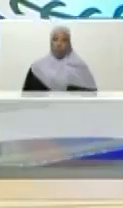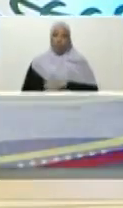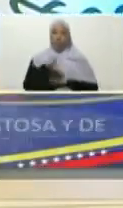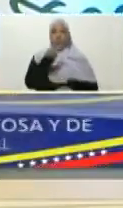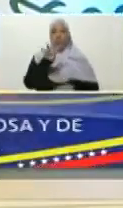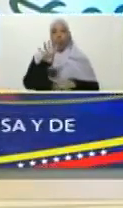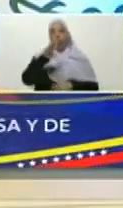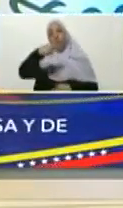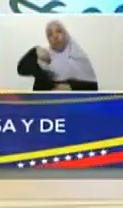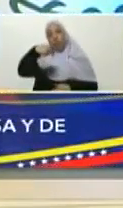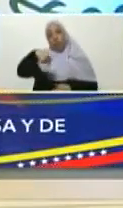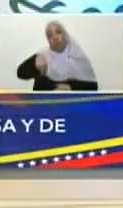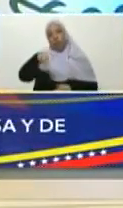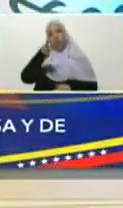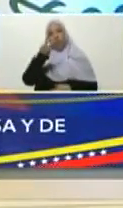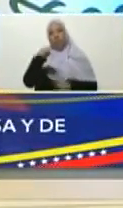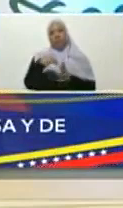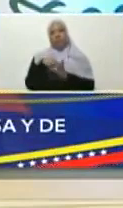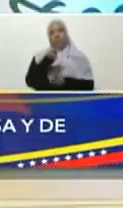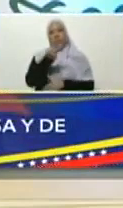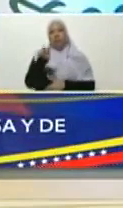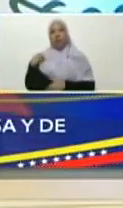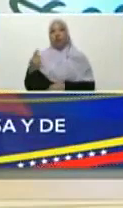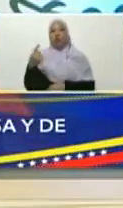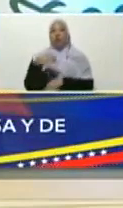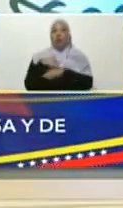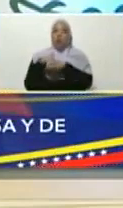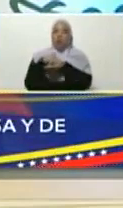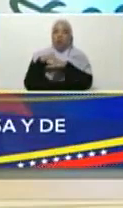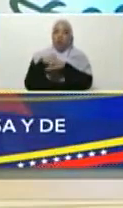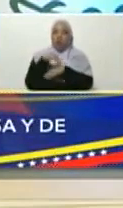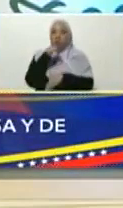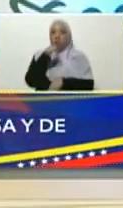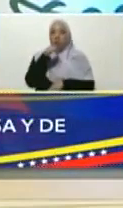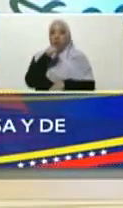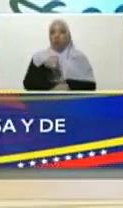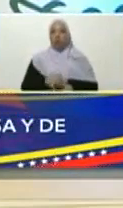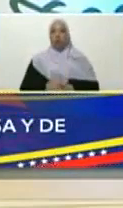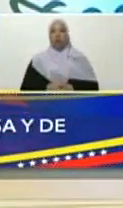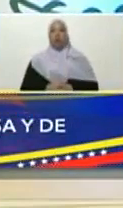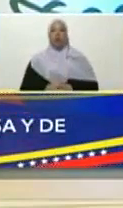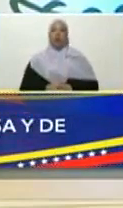25 de noviembre de 2022 el primer ministro John Briceño.